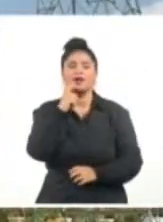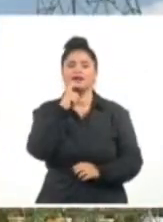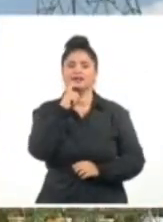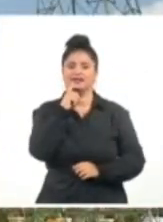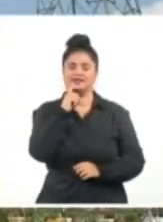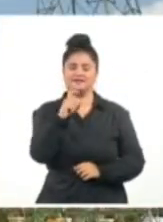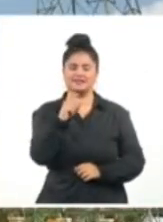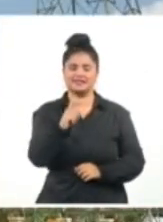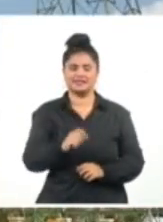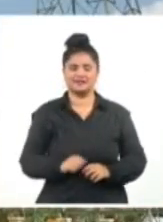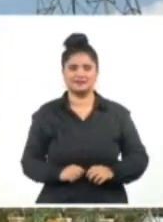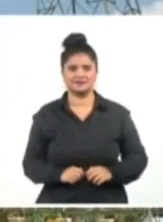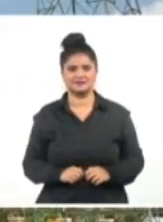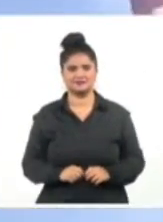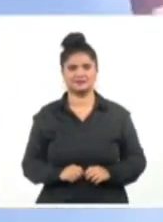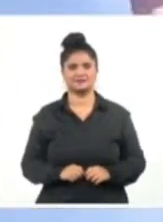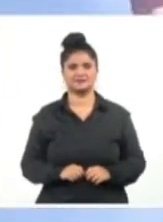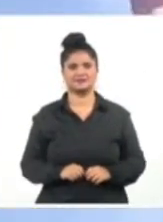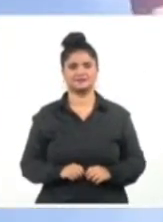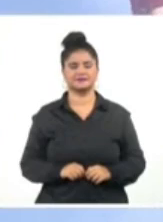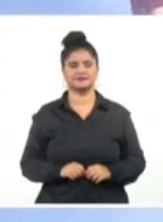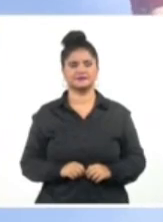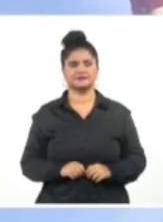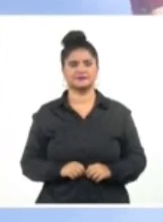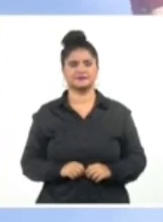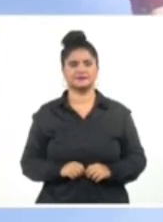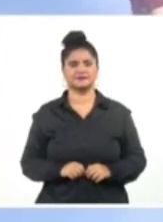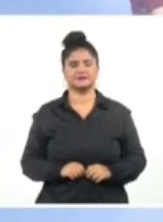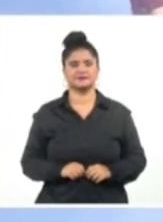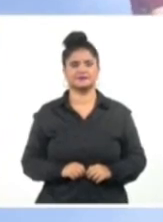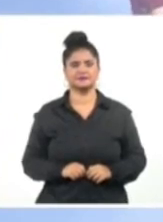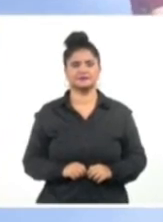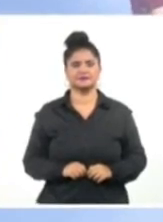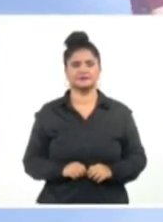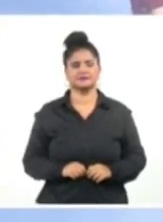Desde Matanzas, Eliane Taguas Merino, Sistema Informativo de la Televisión Cubana.